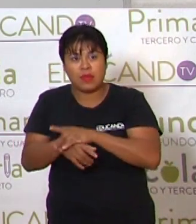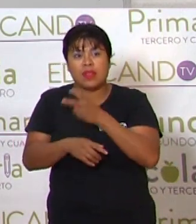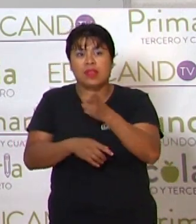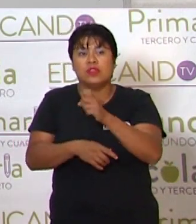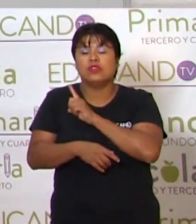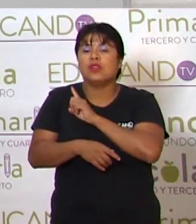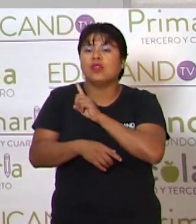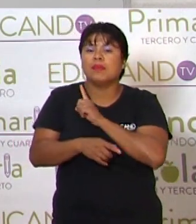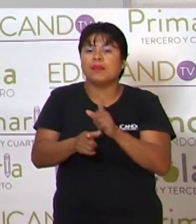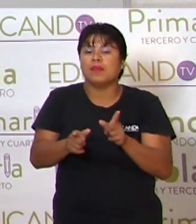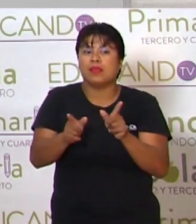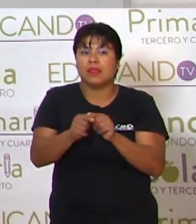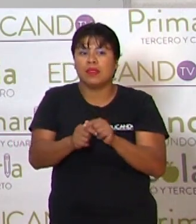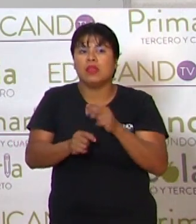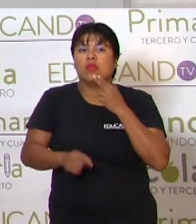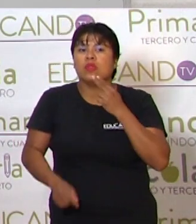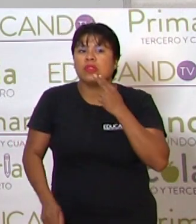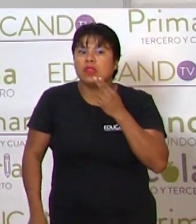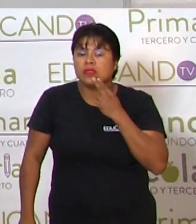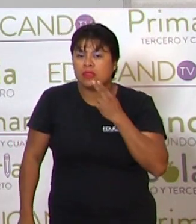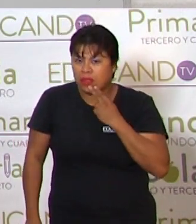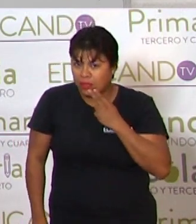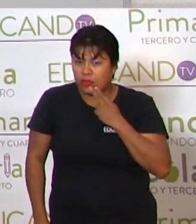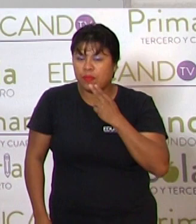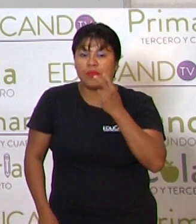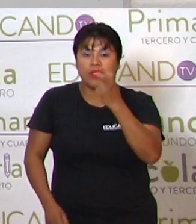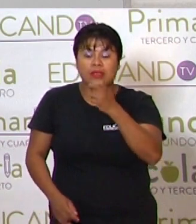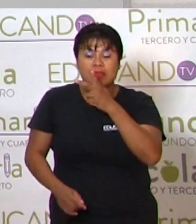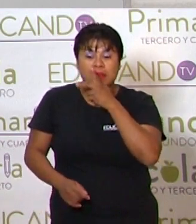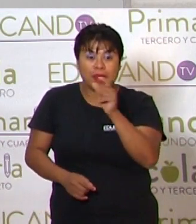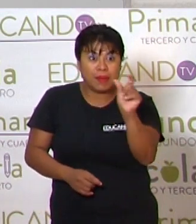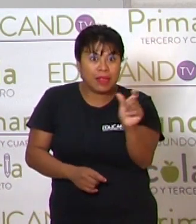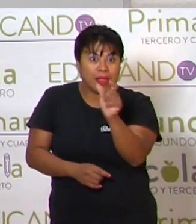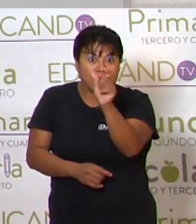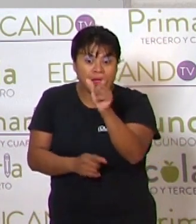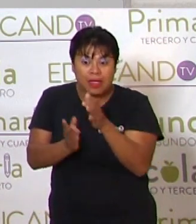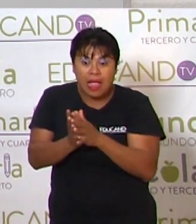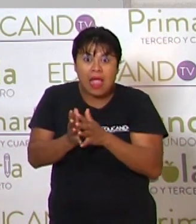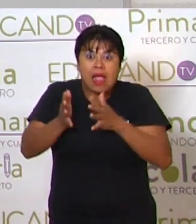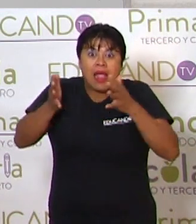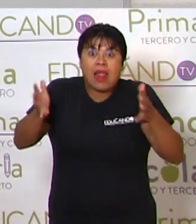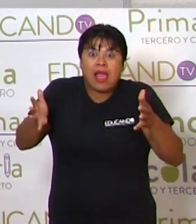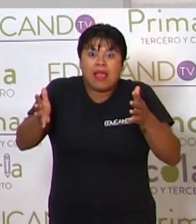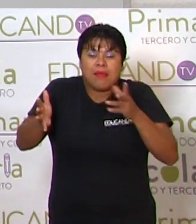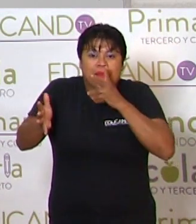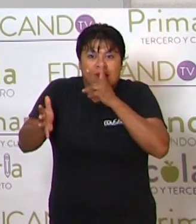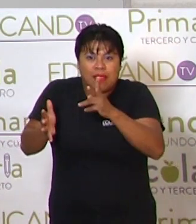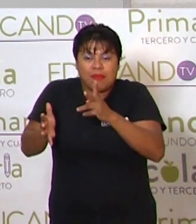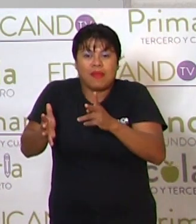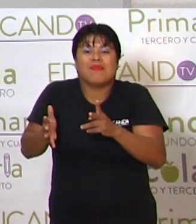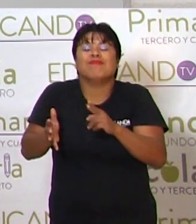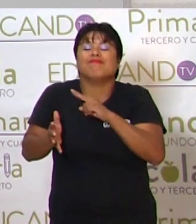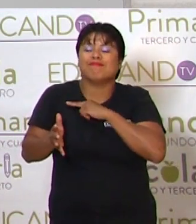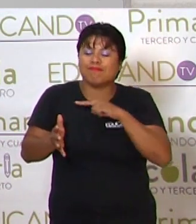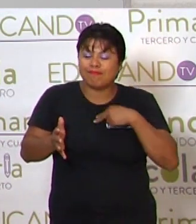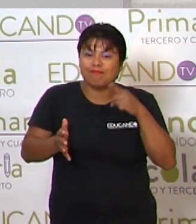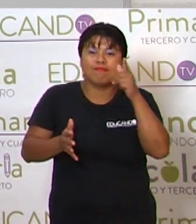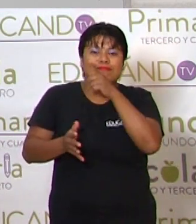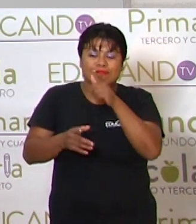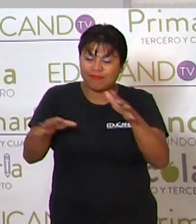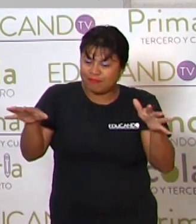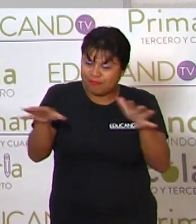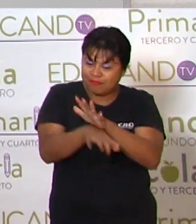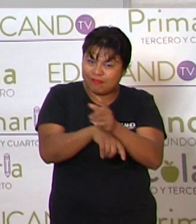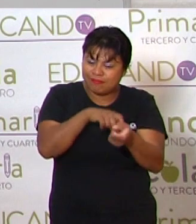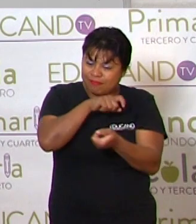y sencillamente utilizando esta partecita de acá, esta palabra, nuestro lenguaje va a